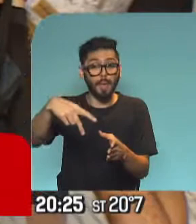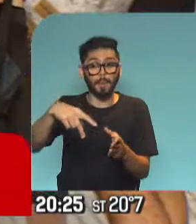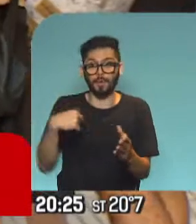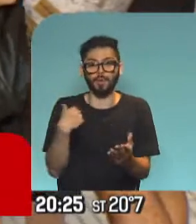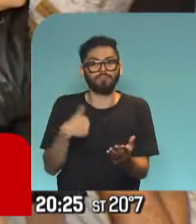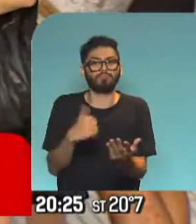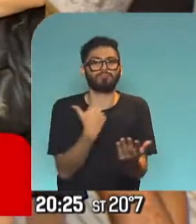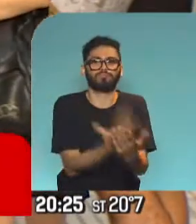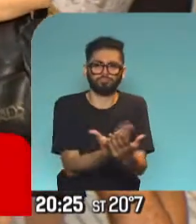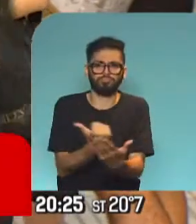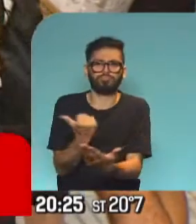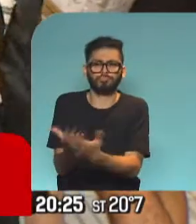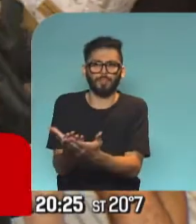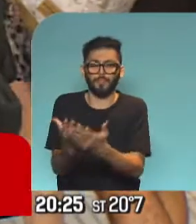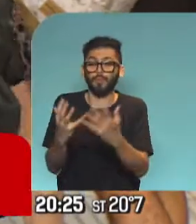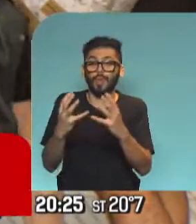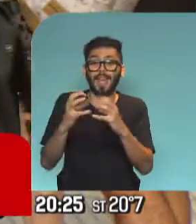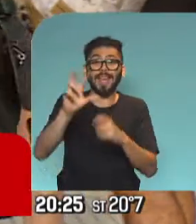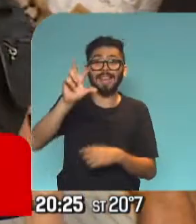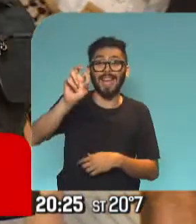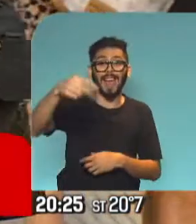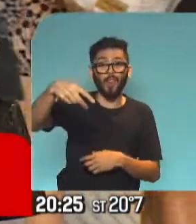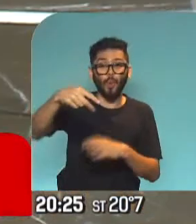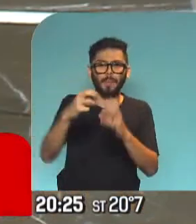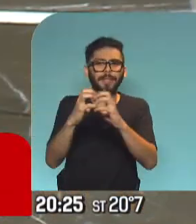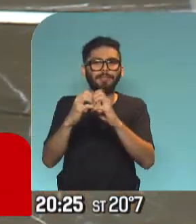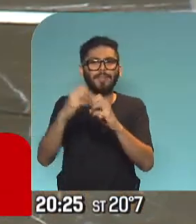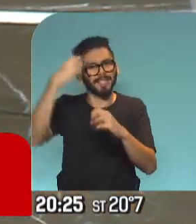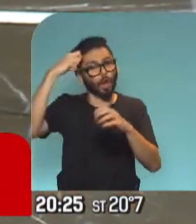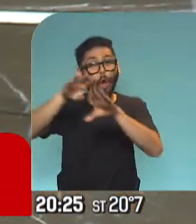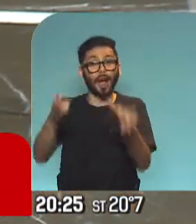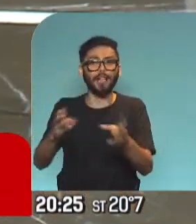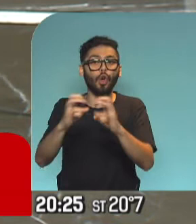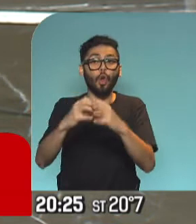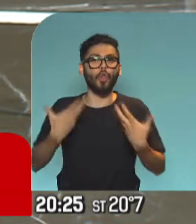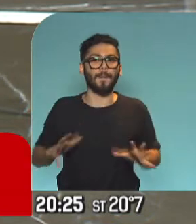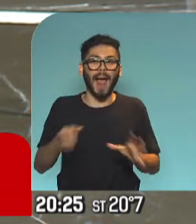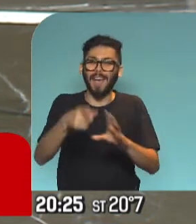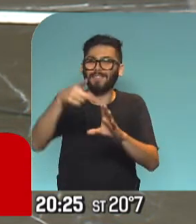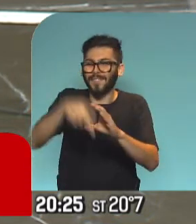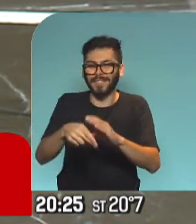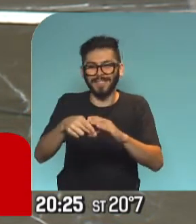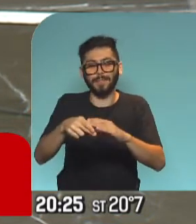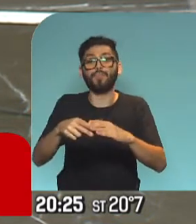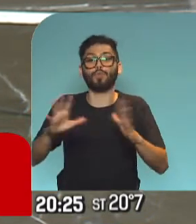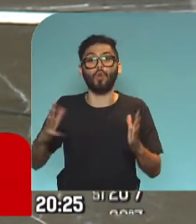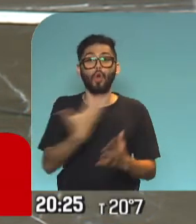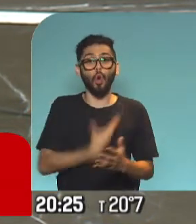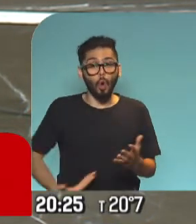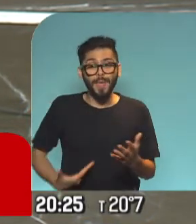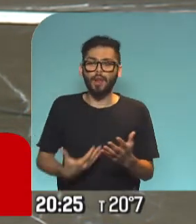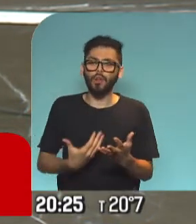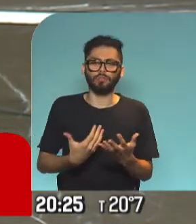las sesiones ordinarias terminan el 30 de noviembre, entonces hay una decisión del gobierno de llamar a